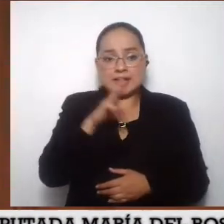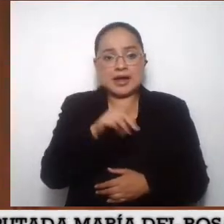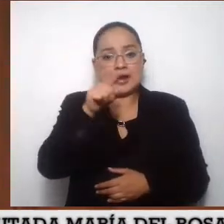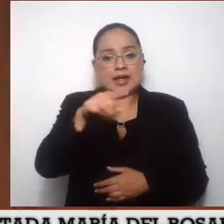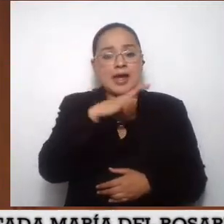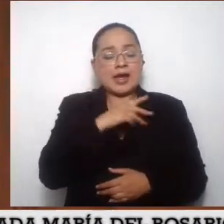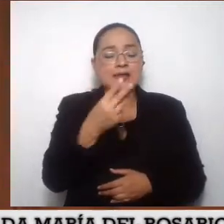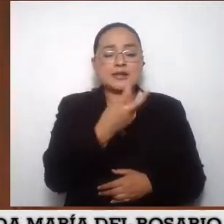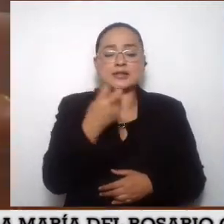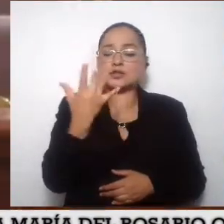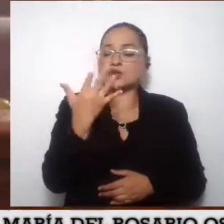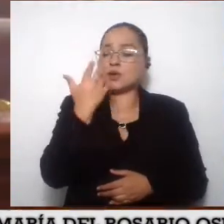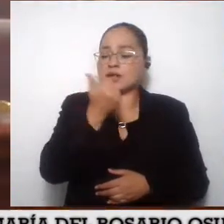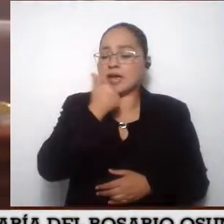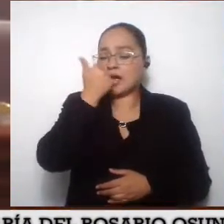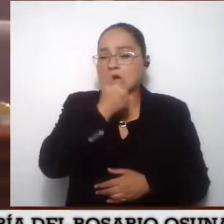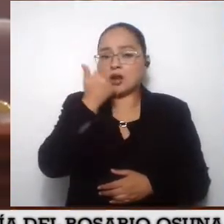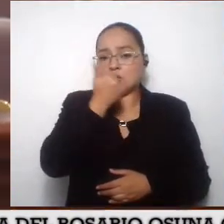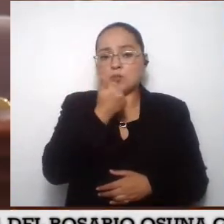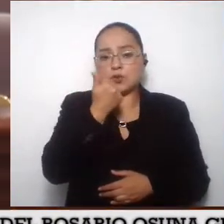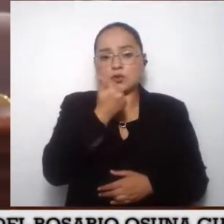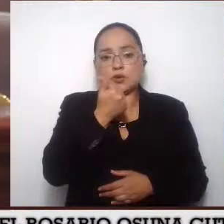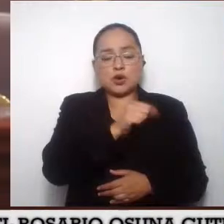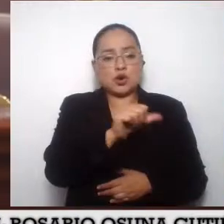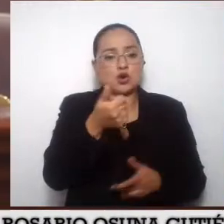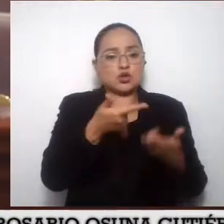alumnos, 11 grupos.